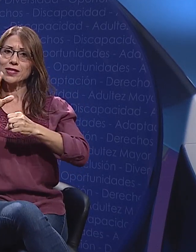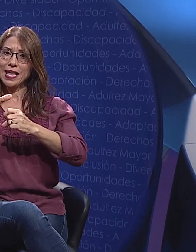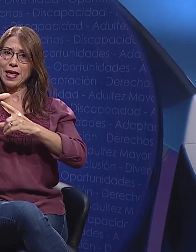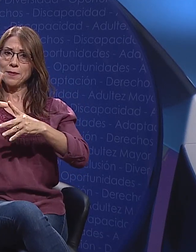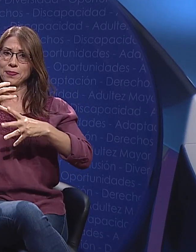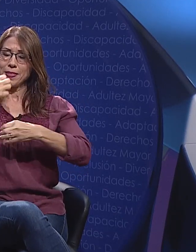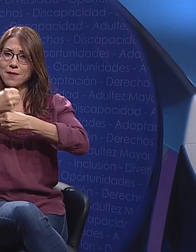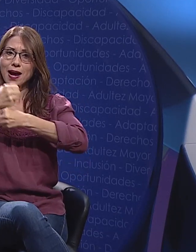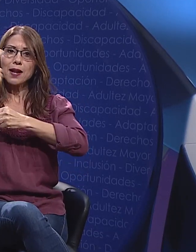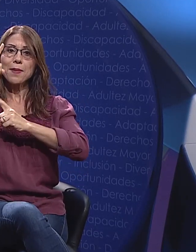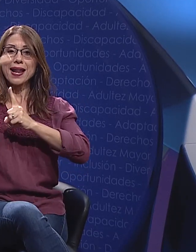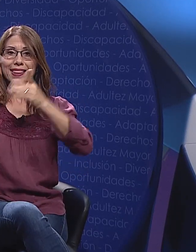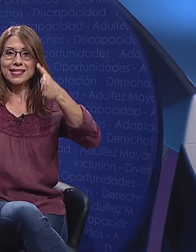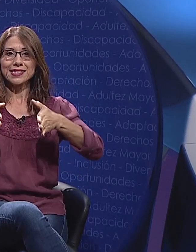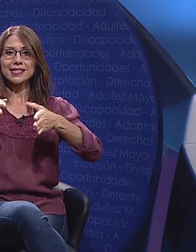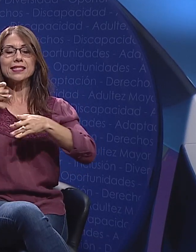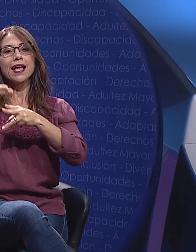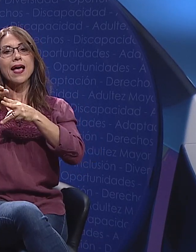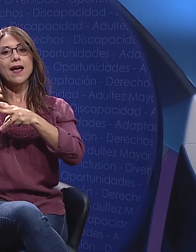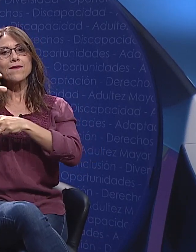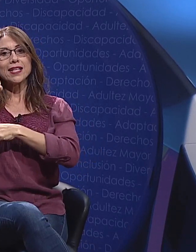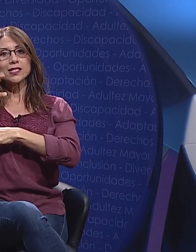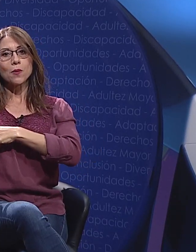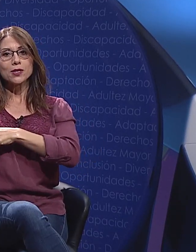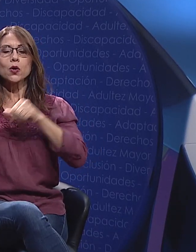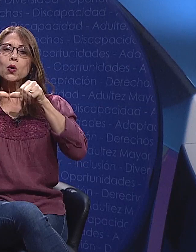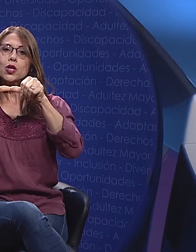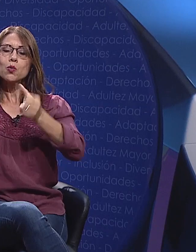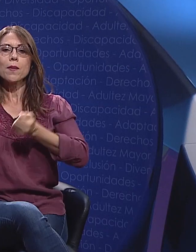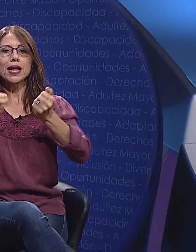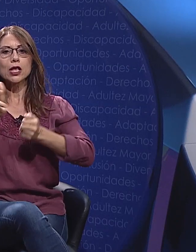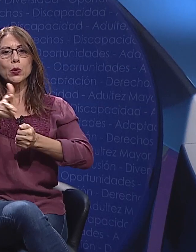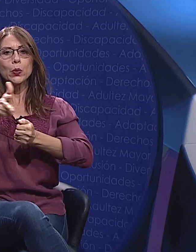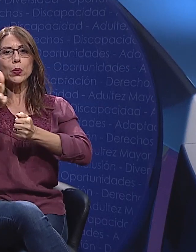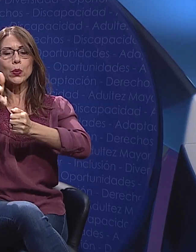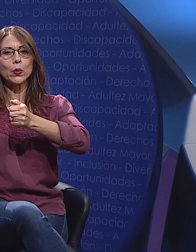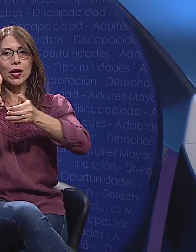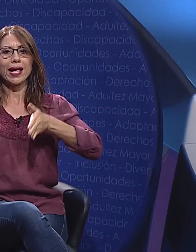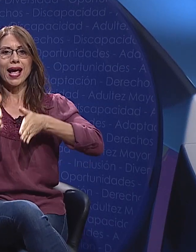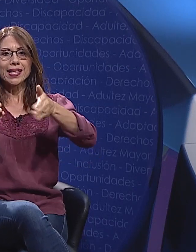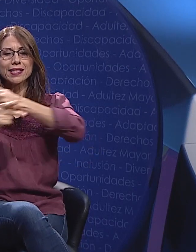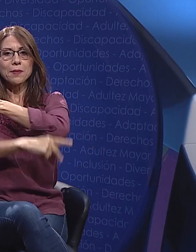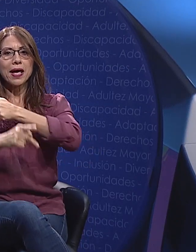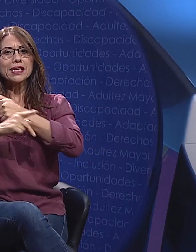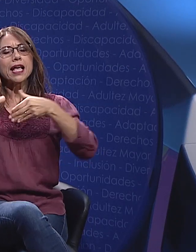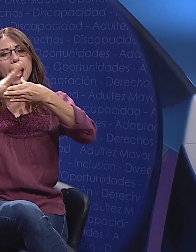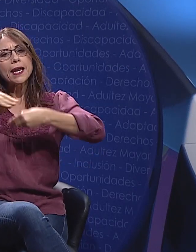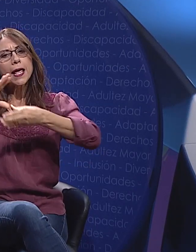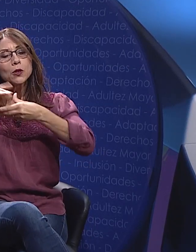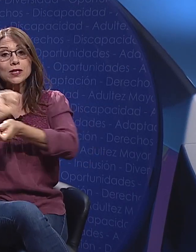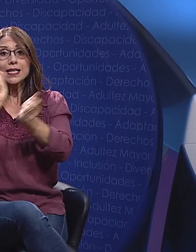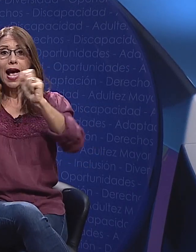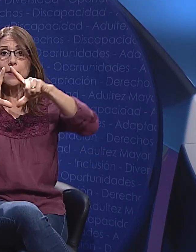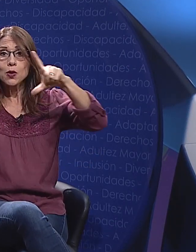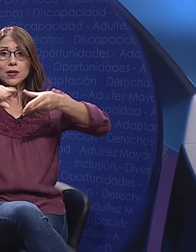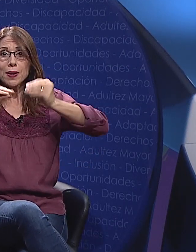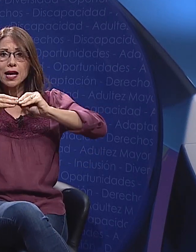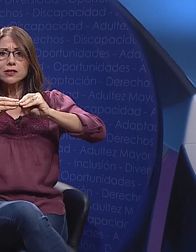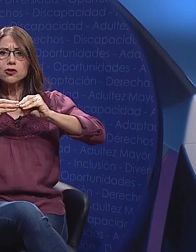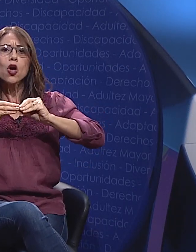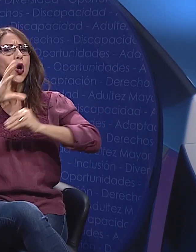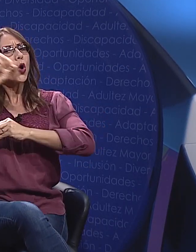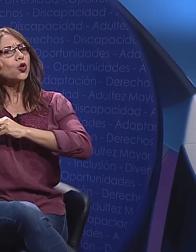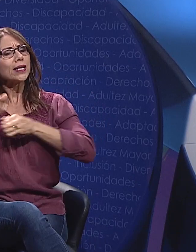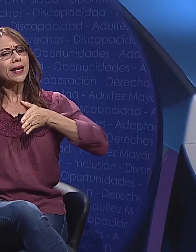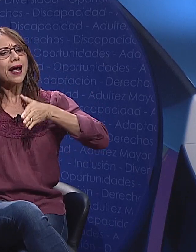Roja, Francisco Camacho continúa manejando por las calles del país. Anécdotas, cambios de placas y cómo eran las calles de Costa Rica